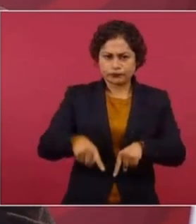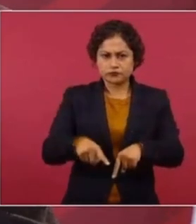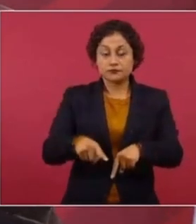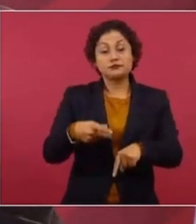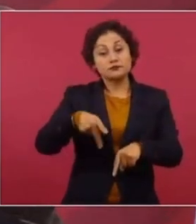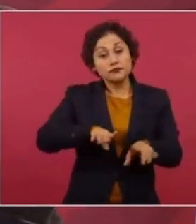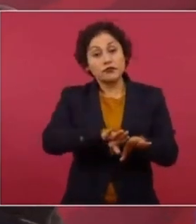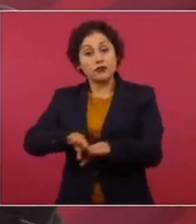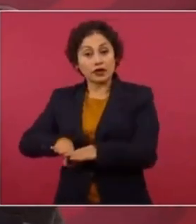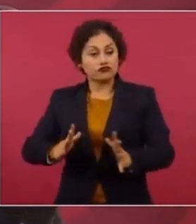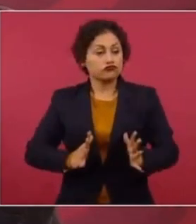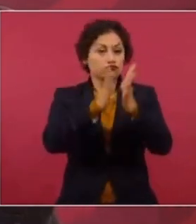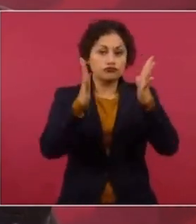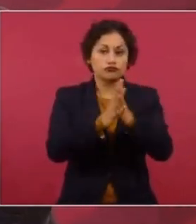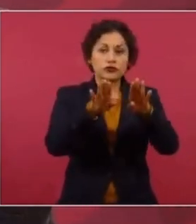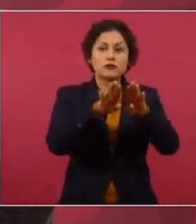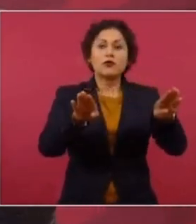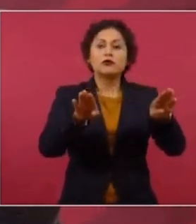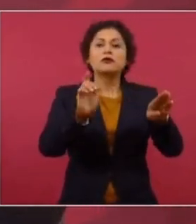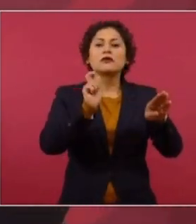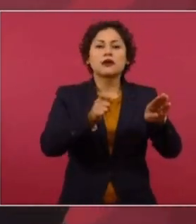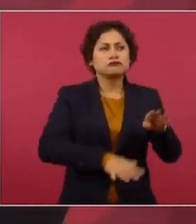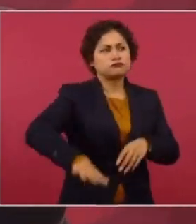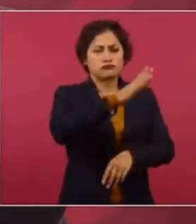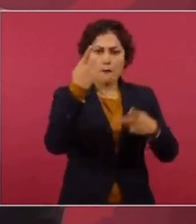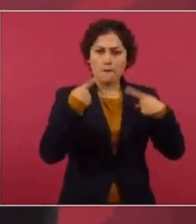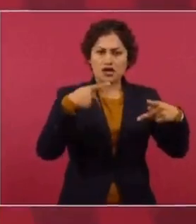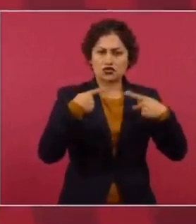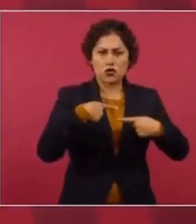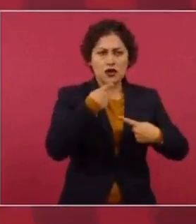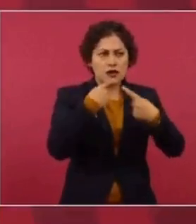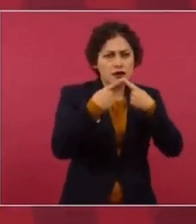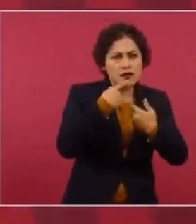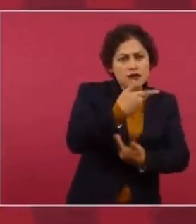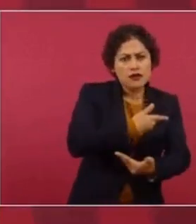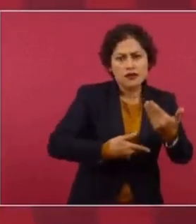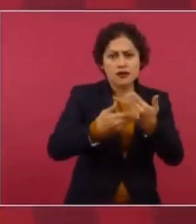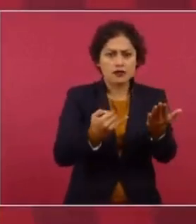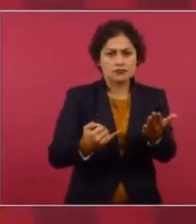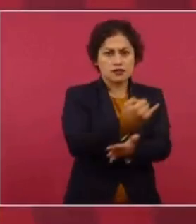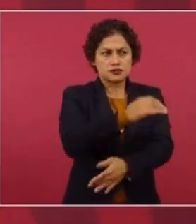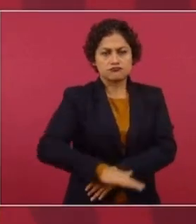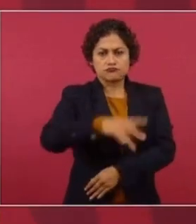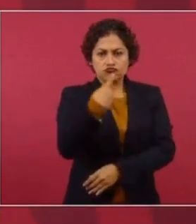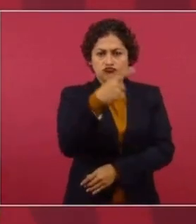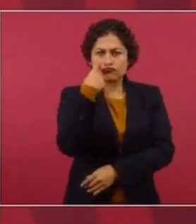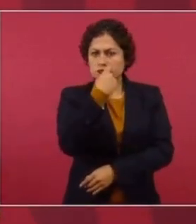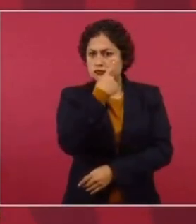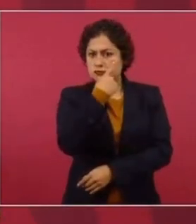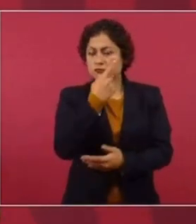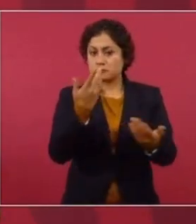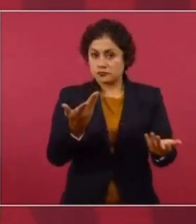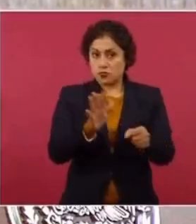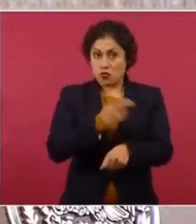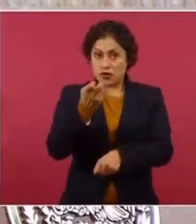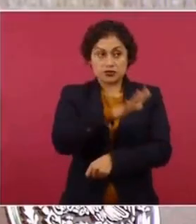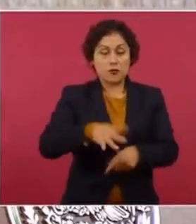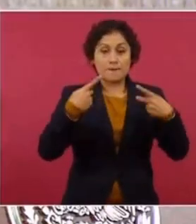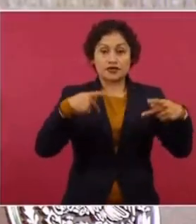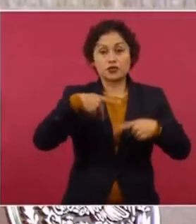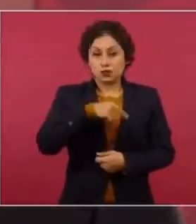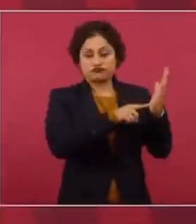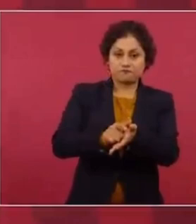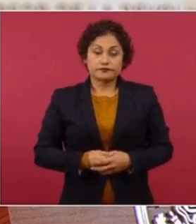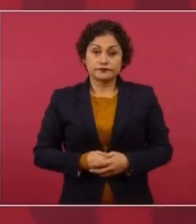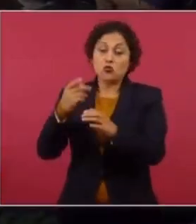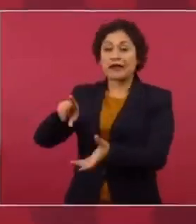democracia es la voluntad del pueblo. Y el pueblo tiene en todo momento el derecho a cambiar la forma de su gobierno. El pueblo es el